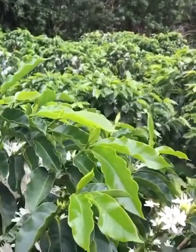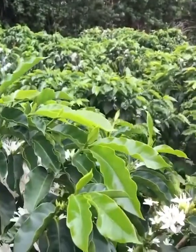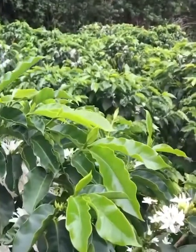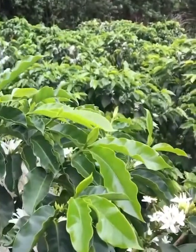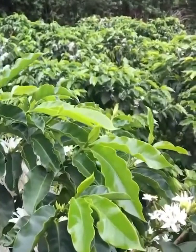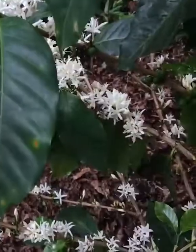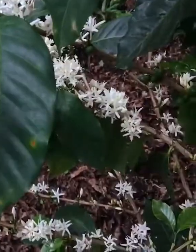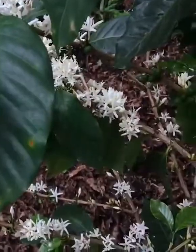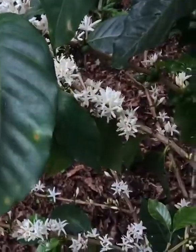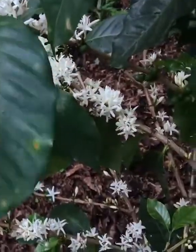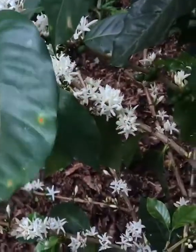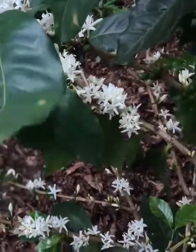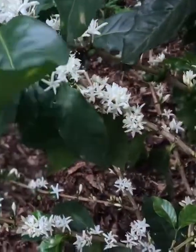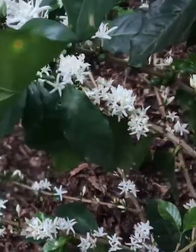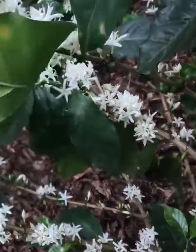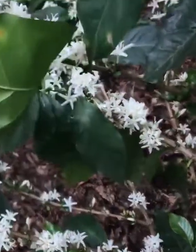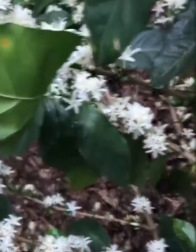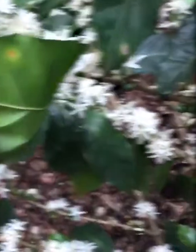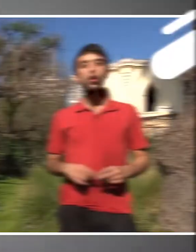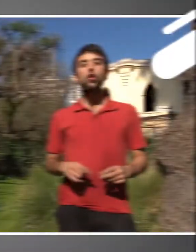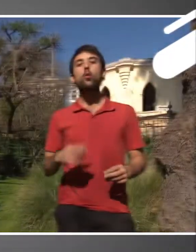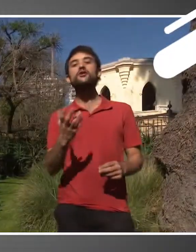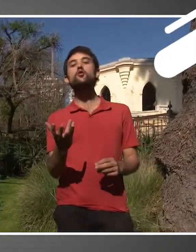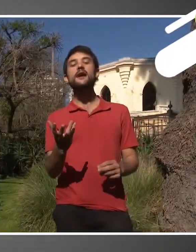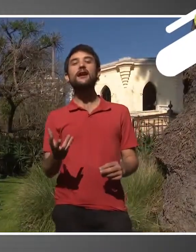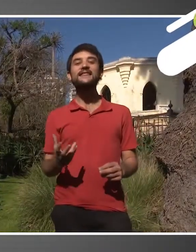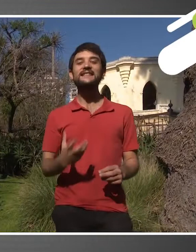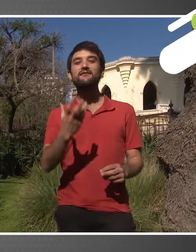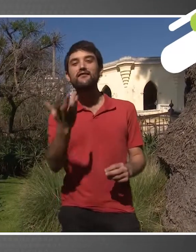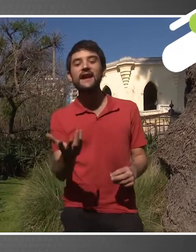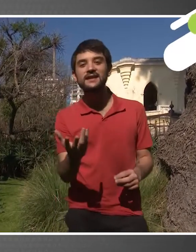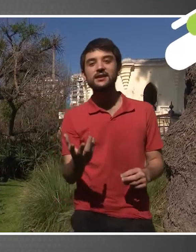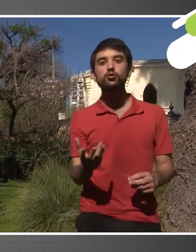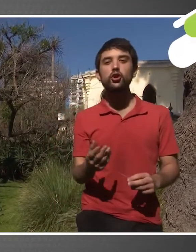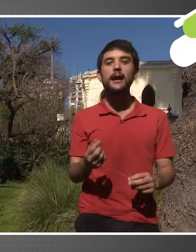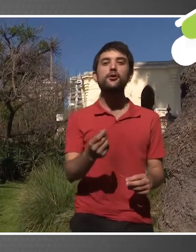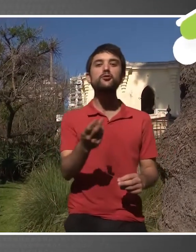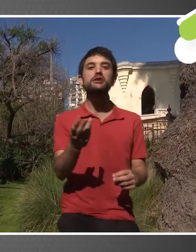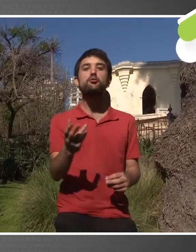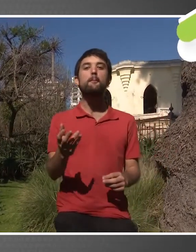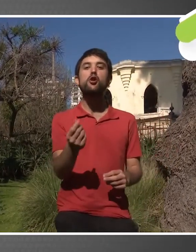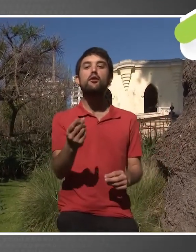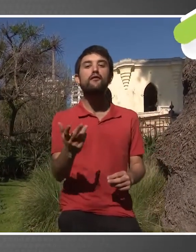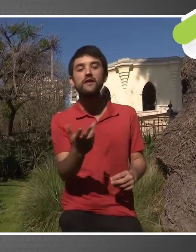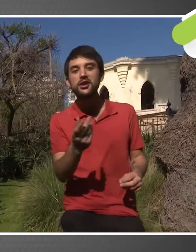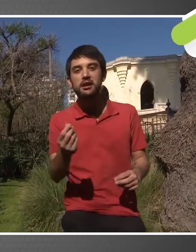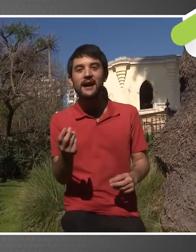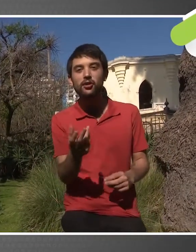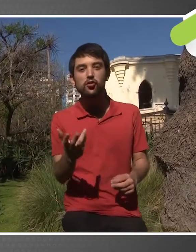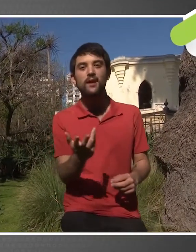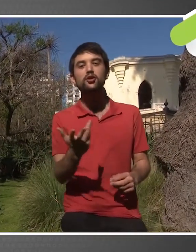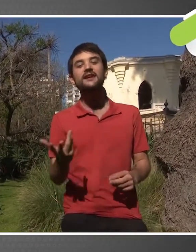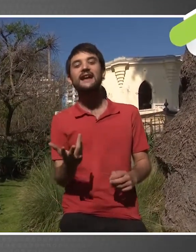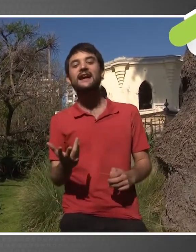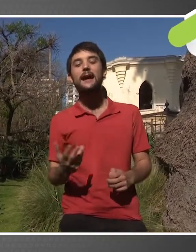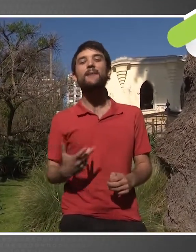por un hongo llamado Emileia vastatrix. Cuando una planta se infecta, sus hojas producen un polvo fino y